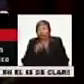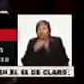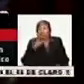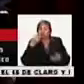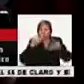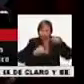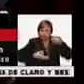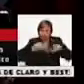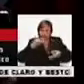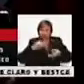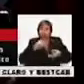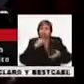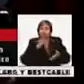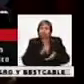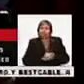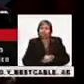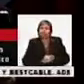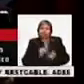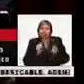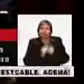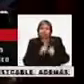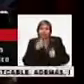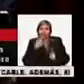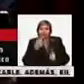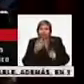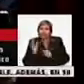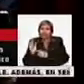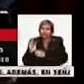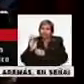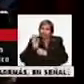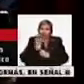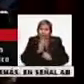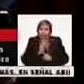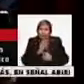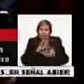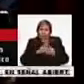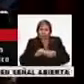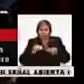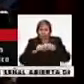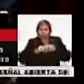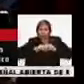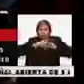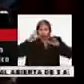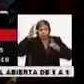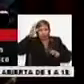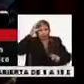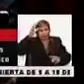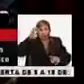hiciera justicia con quien, como he dicho, representa la historia de un gigante.